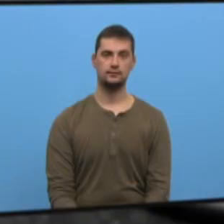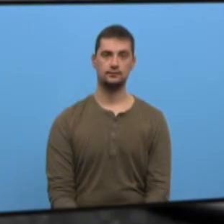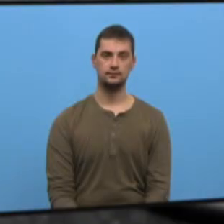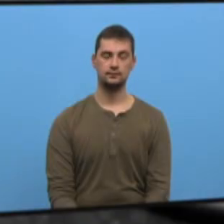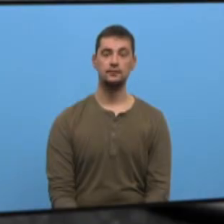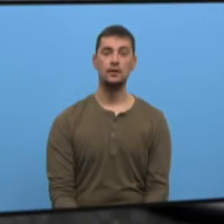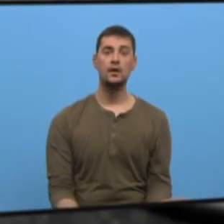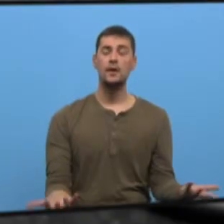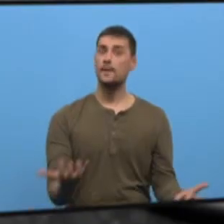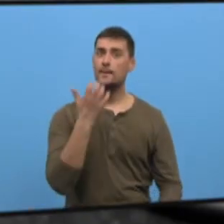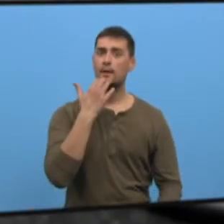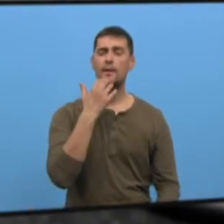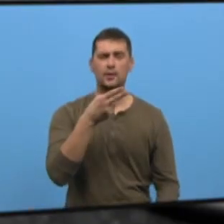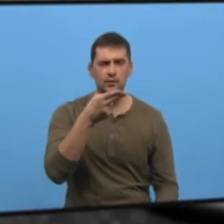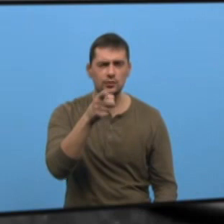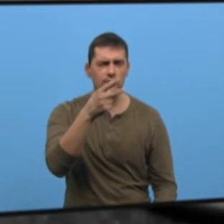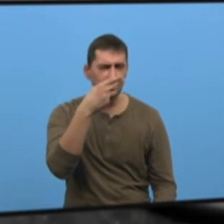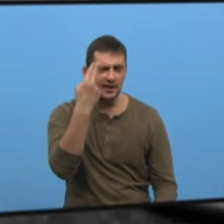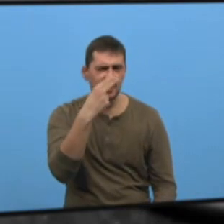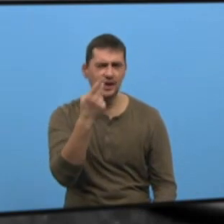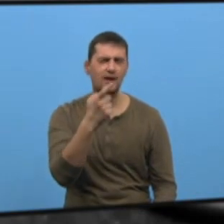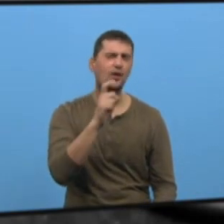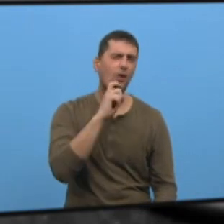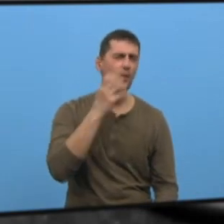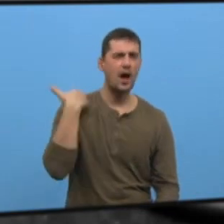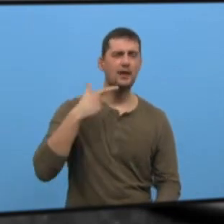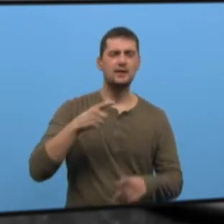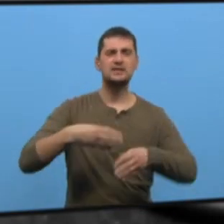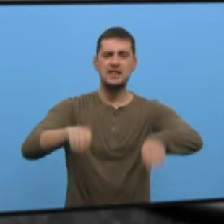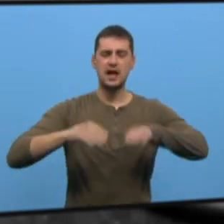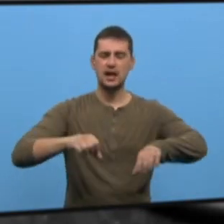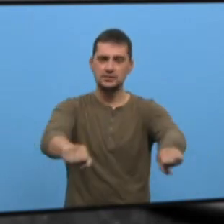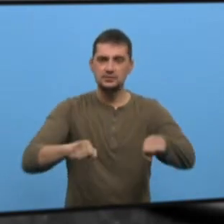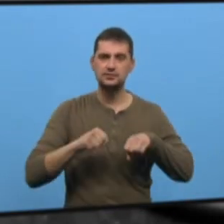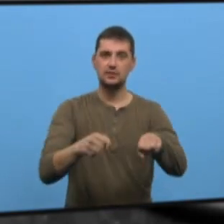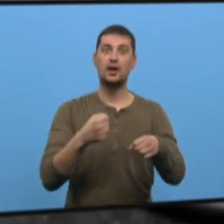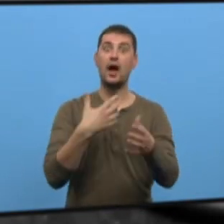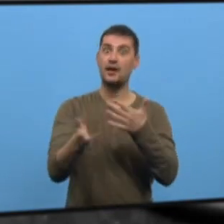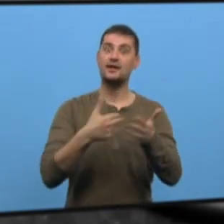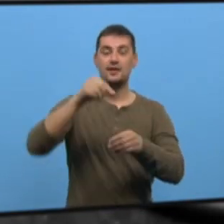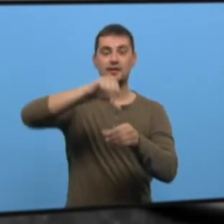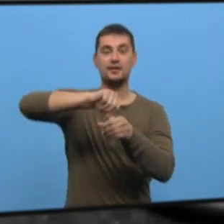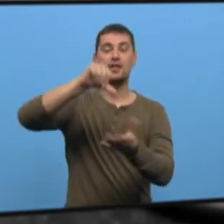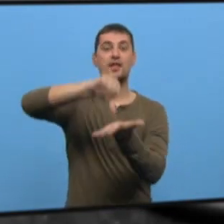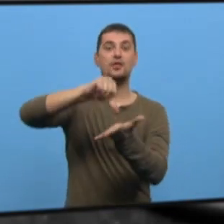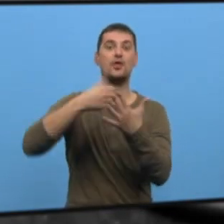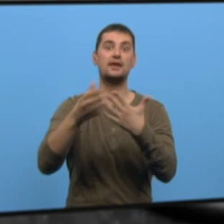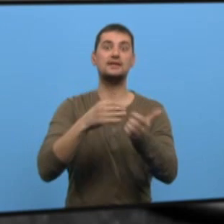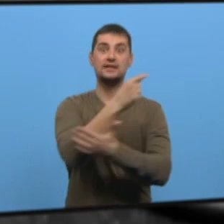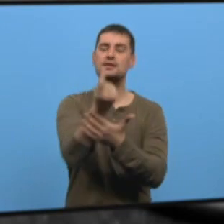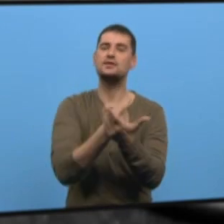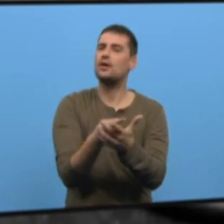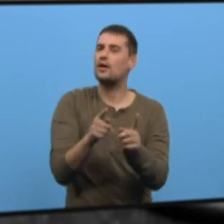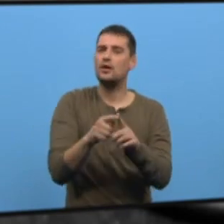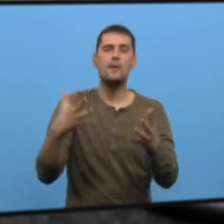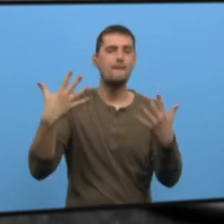visitante se desean coñecer como se teía antigamente nas casas artes do centro de artesanía deñ ofrecen todos